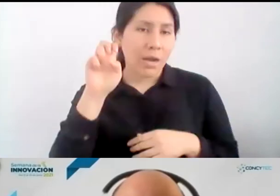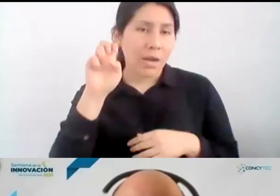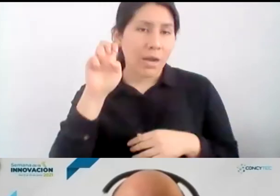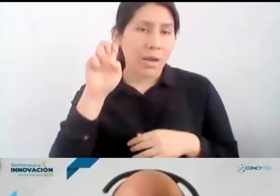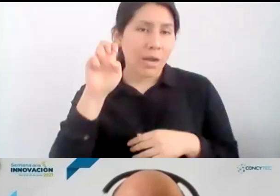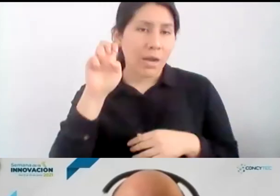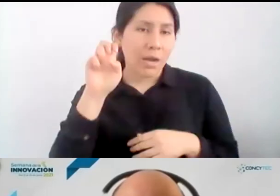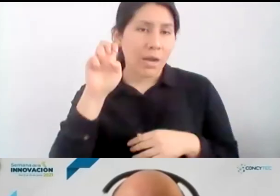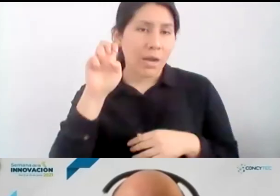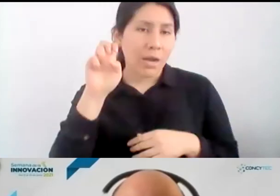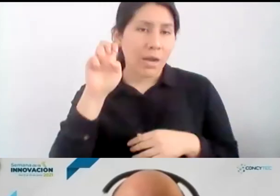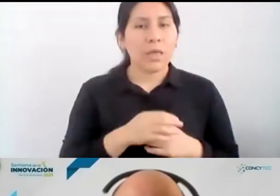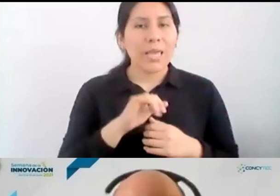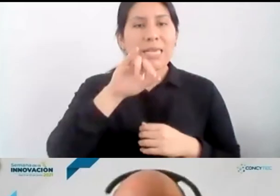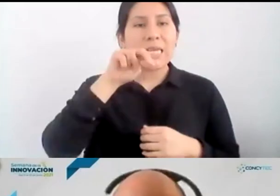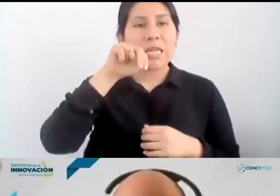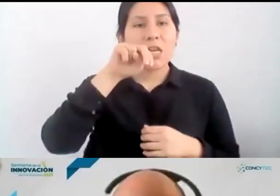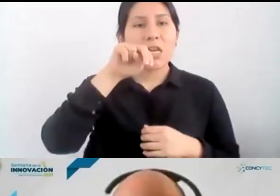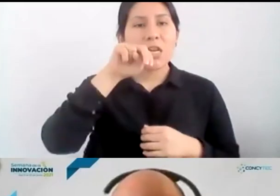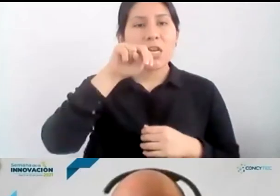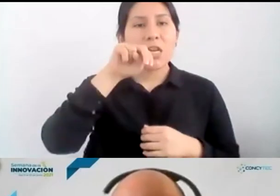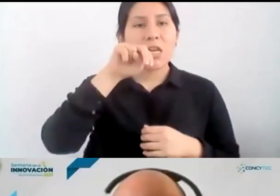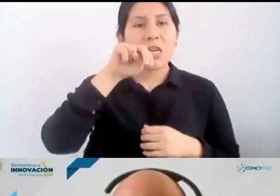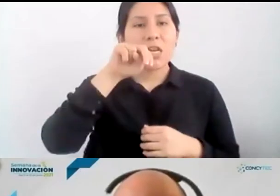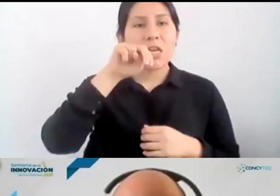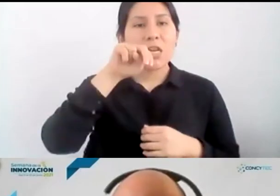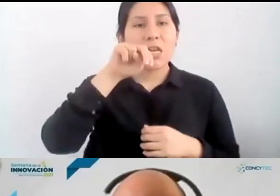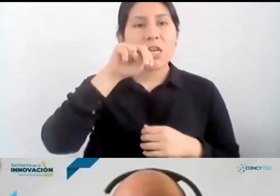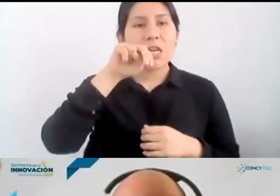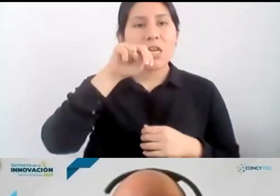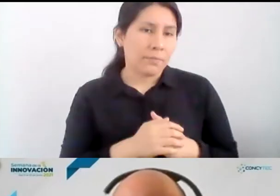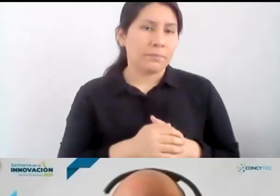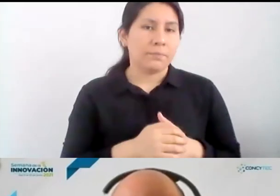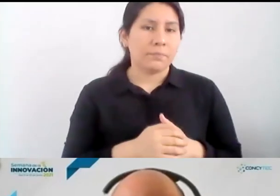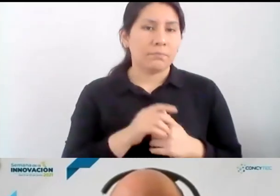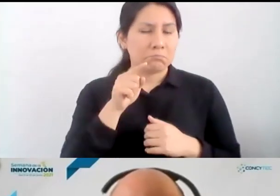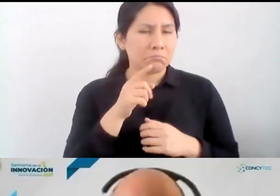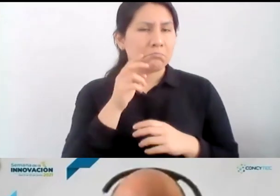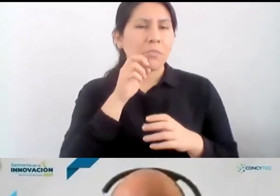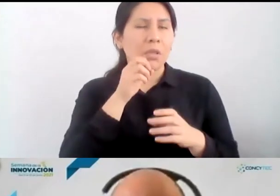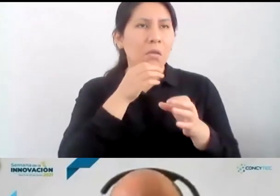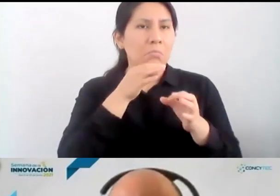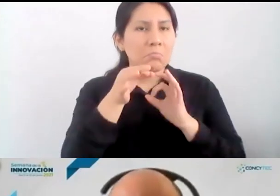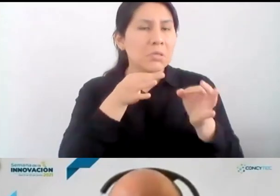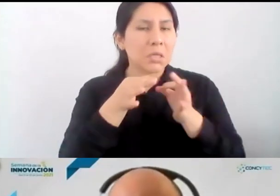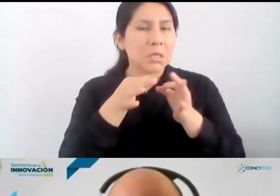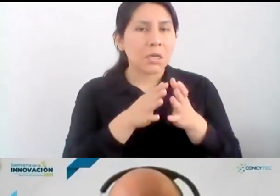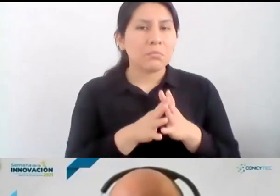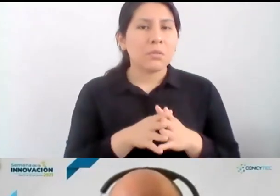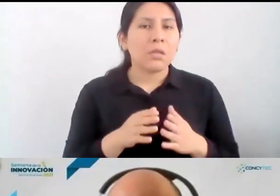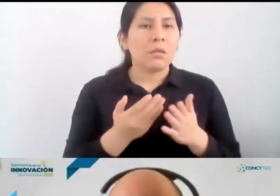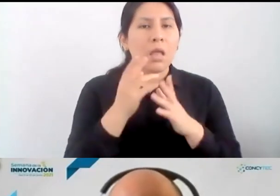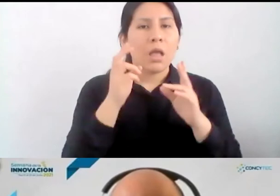contará sobre los aprendizajes en la promoción de la innovación abierta realizados desde Innovate Perú. Adelante.